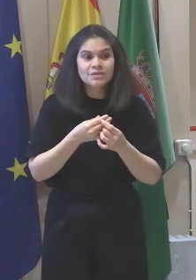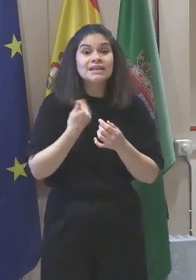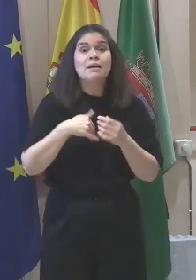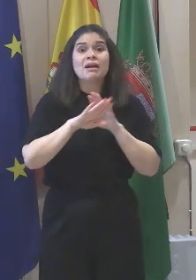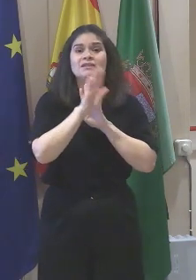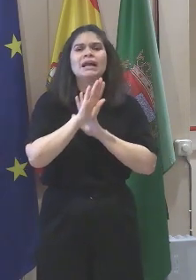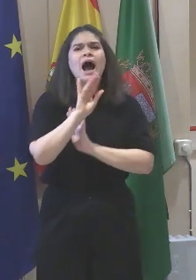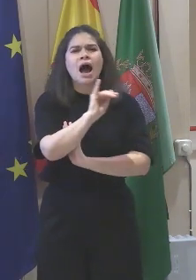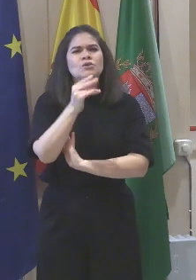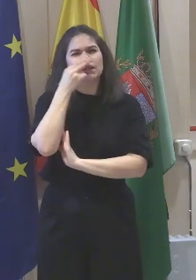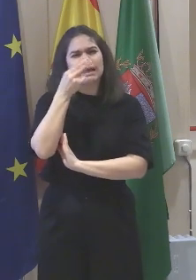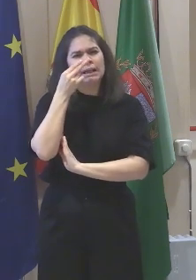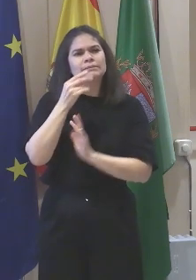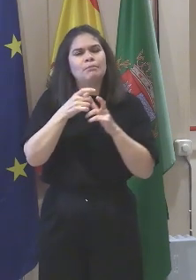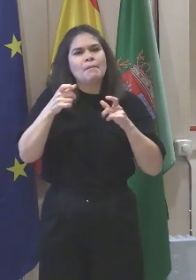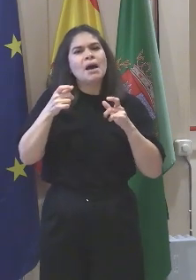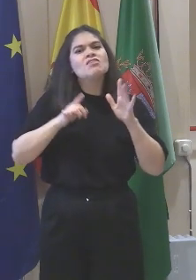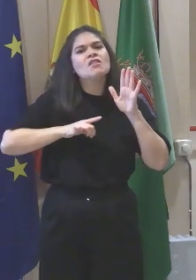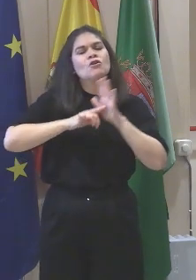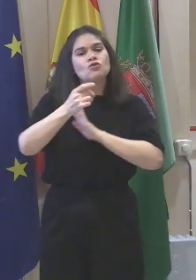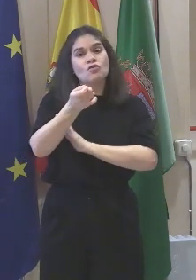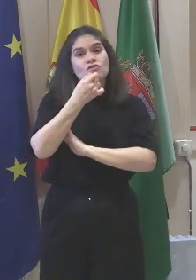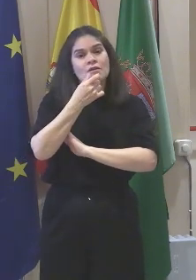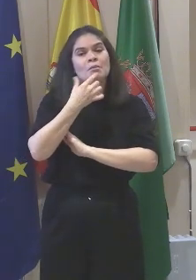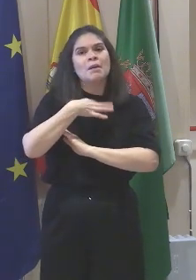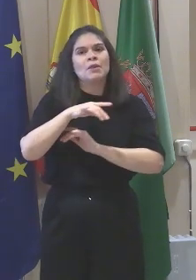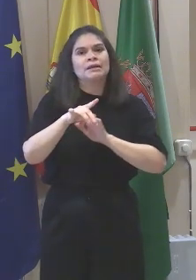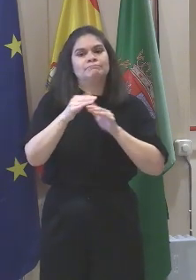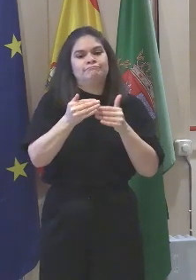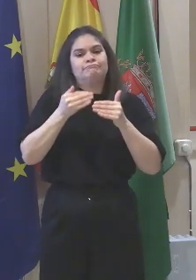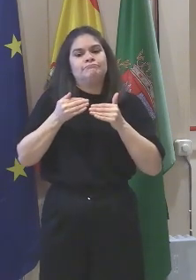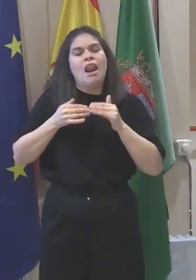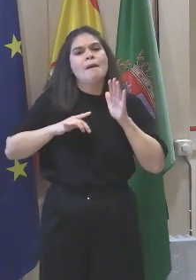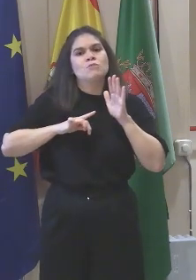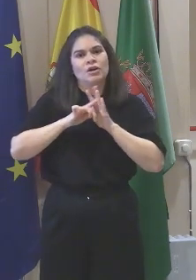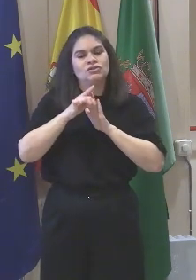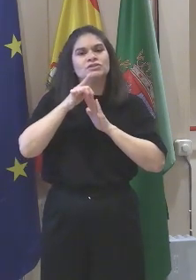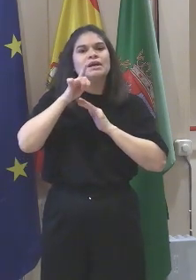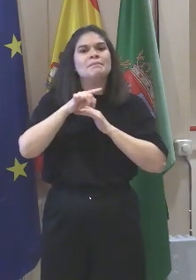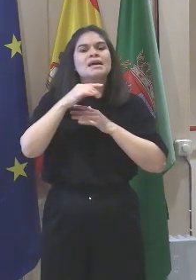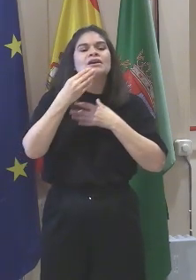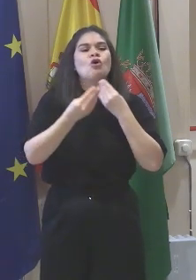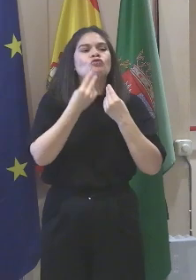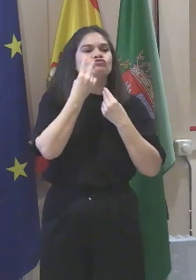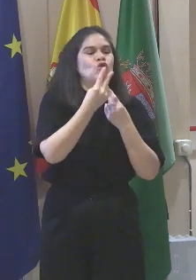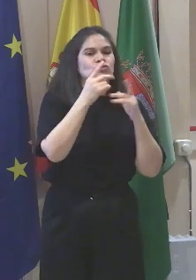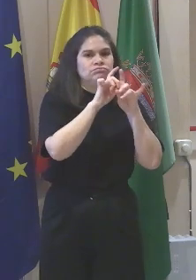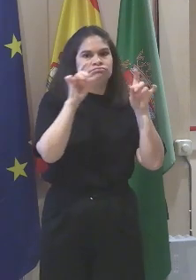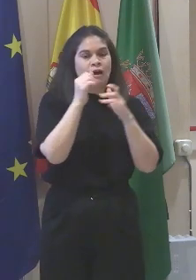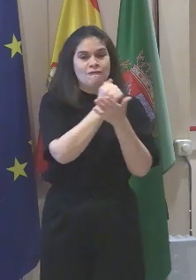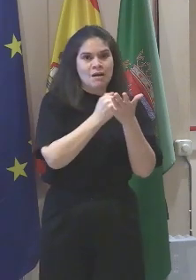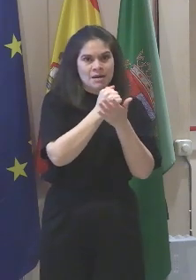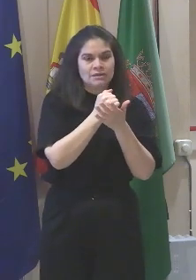un interés creciente en el desarrollo de fármacos para retrasar la progresión. Se abre una puerta con teplizumab y Sanofi detrás de